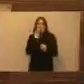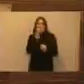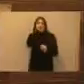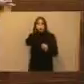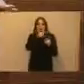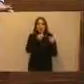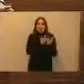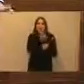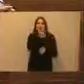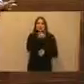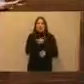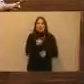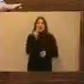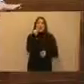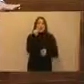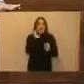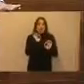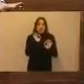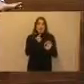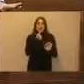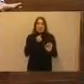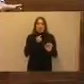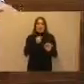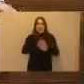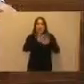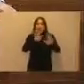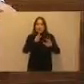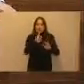¿no? La respuesta de Javier Fernández en ese momento fue tajante.